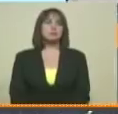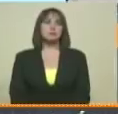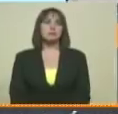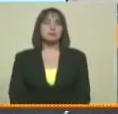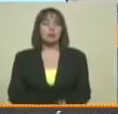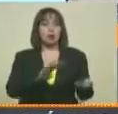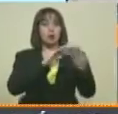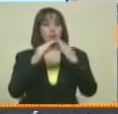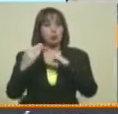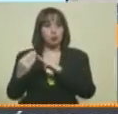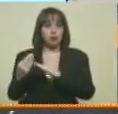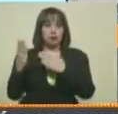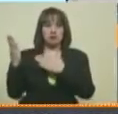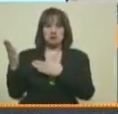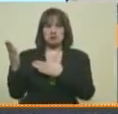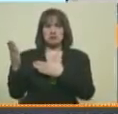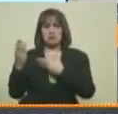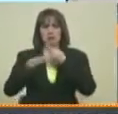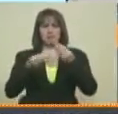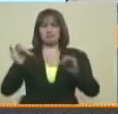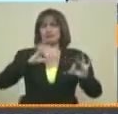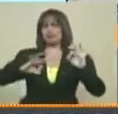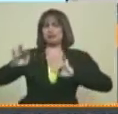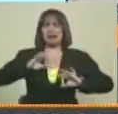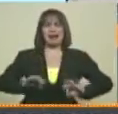Comunero, ese no le pega nada, ¿vale?